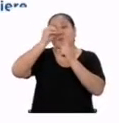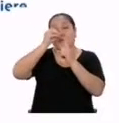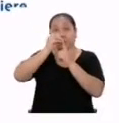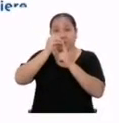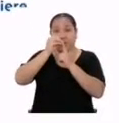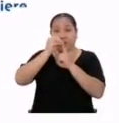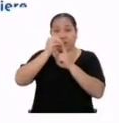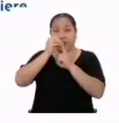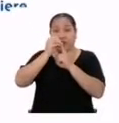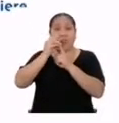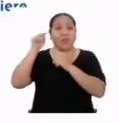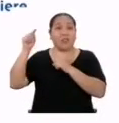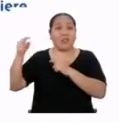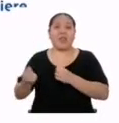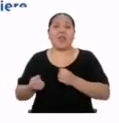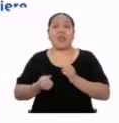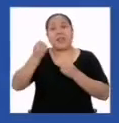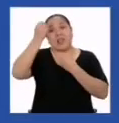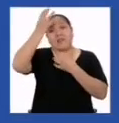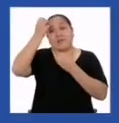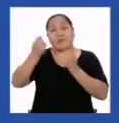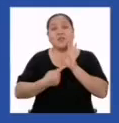la información que quiere transmitir.